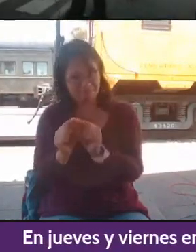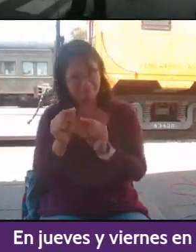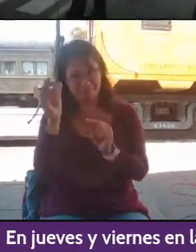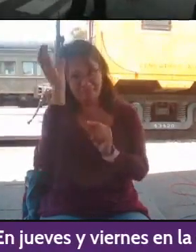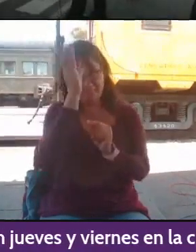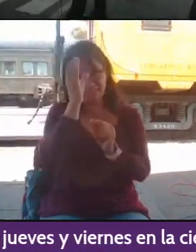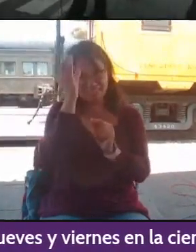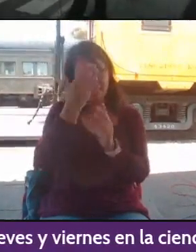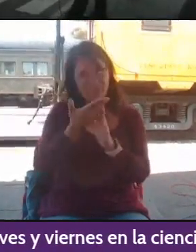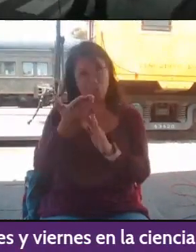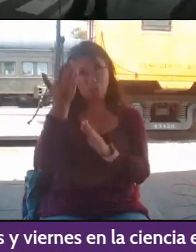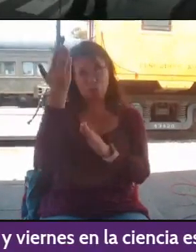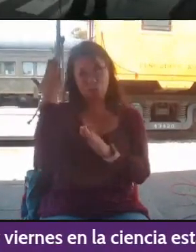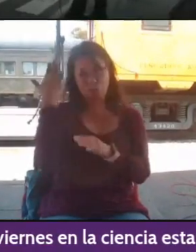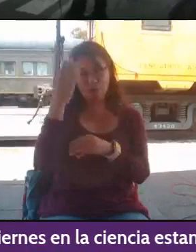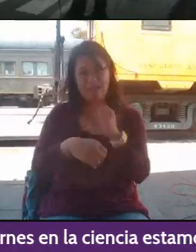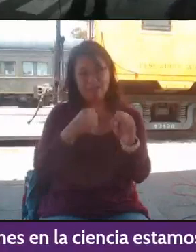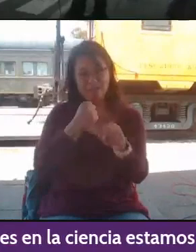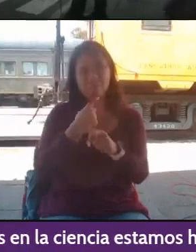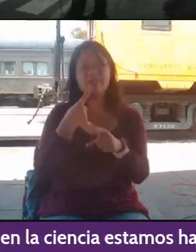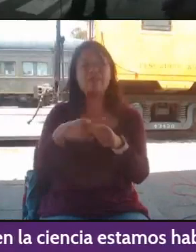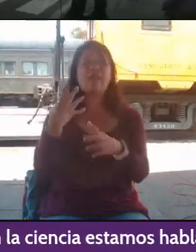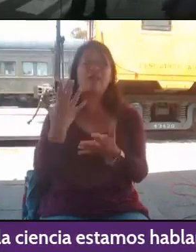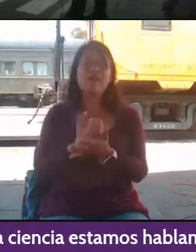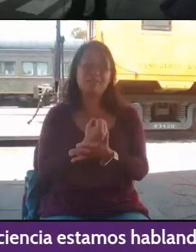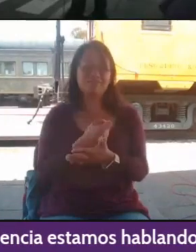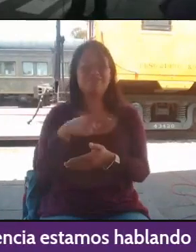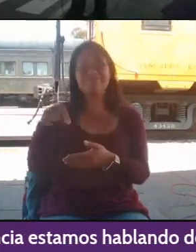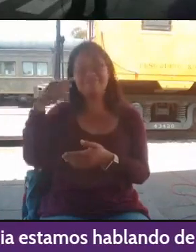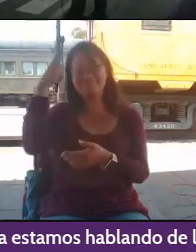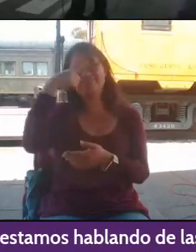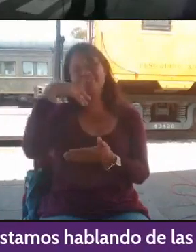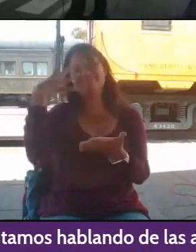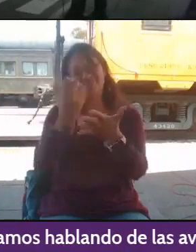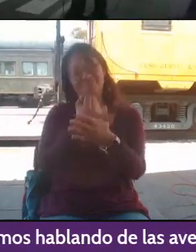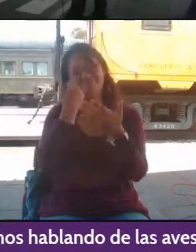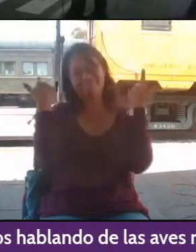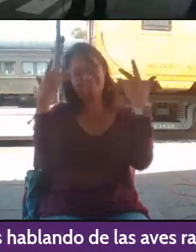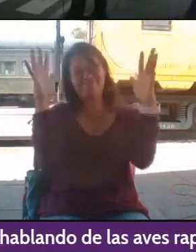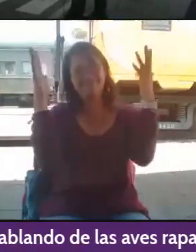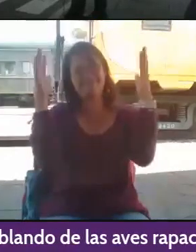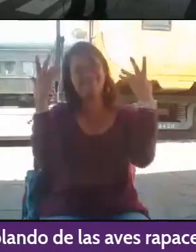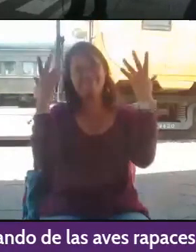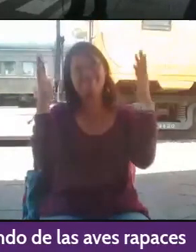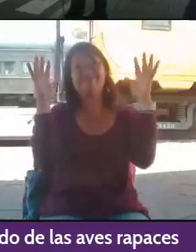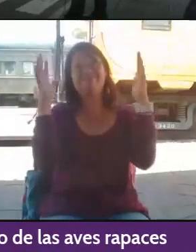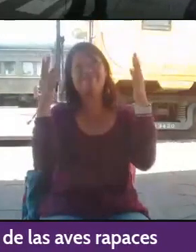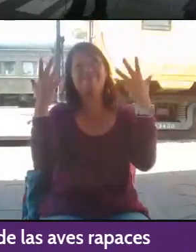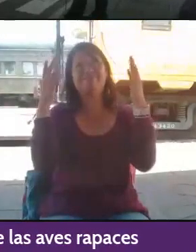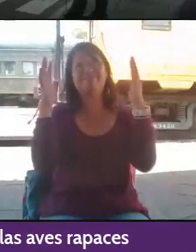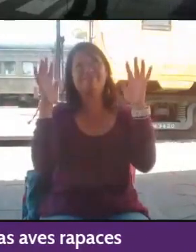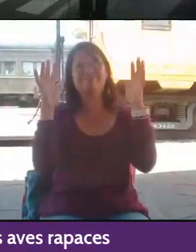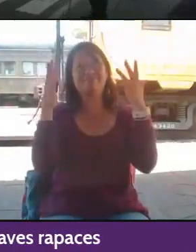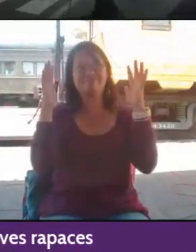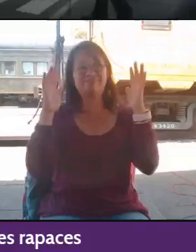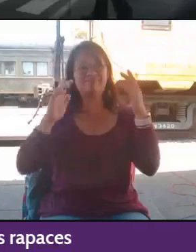concluir en cientos de años, ganaron las rapaces nocturnas. Un aplauso para ti por ser campeón.